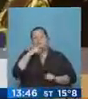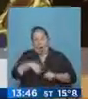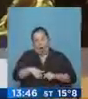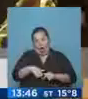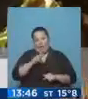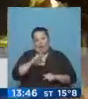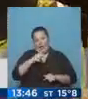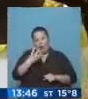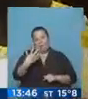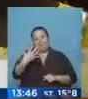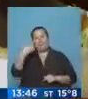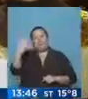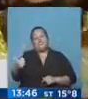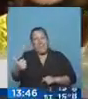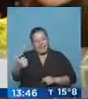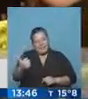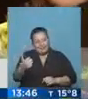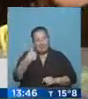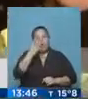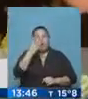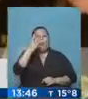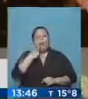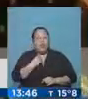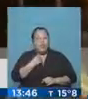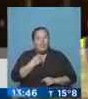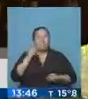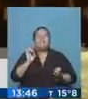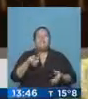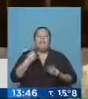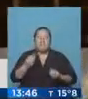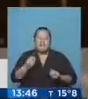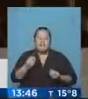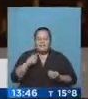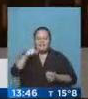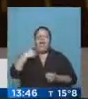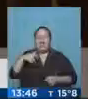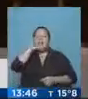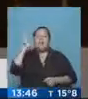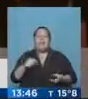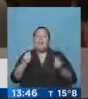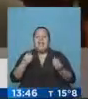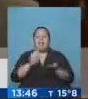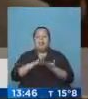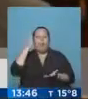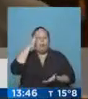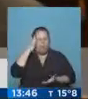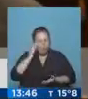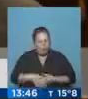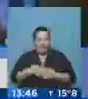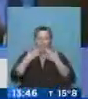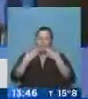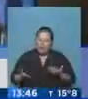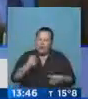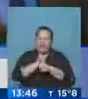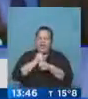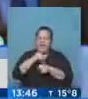de hoy 3 4 5 y 6 4 días para conocer qué está haciendo tu país nuestro país en materia de cultura muchas gracias el